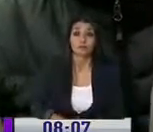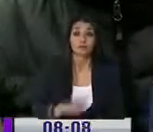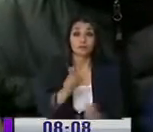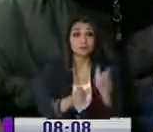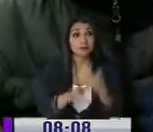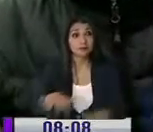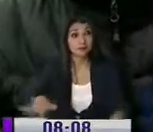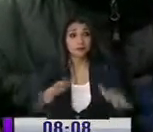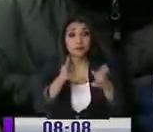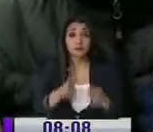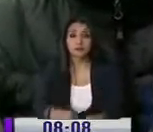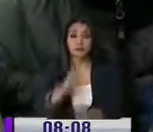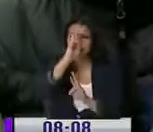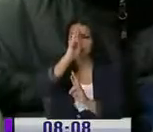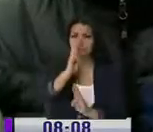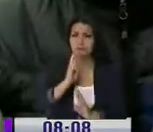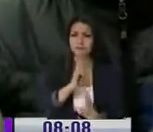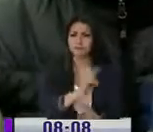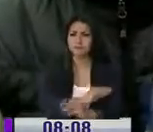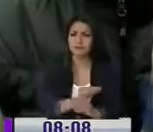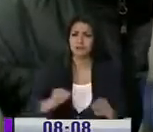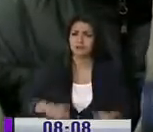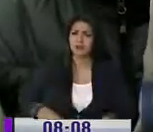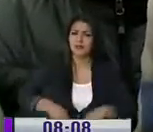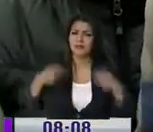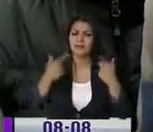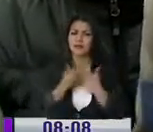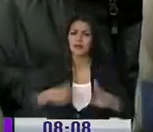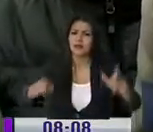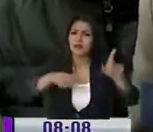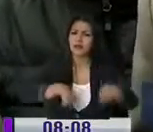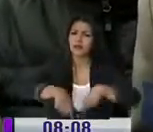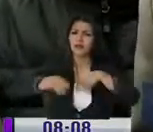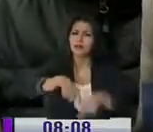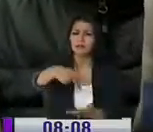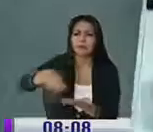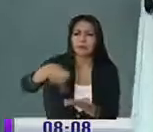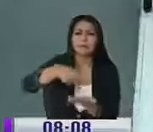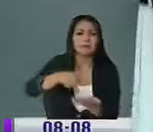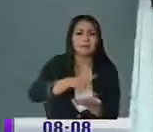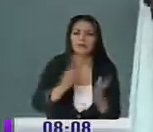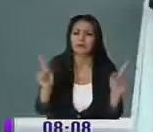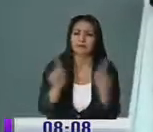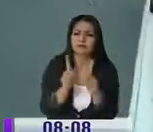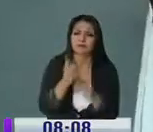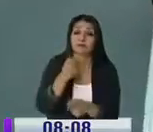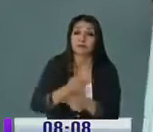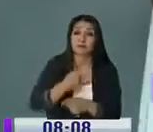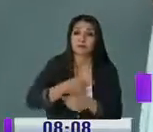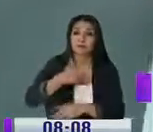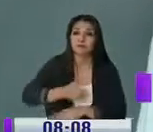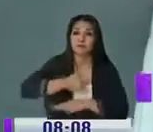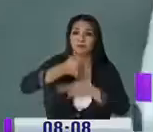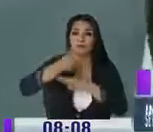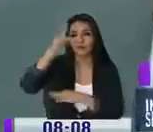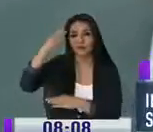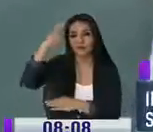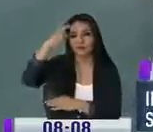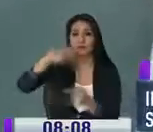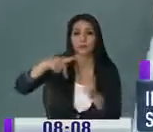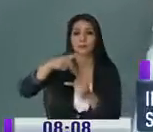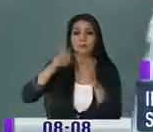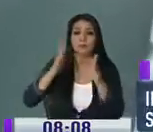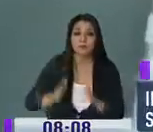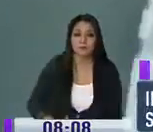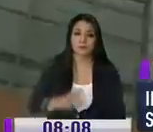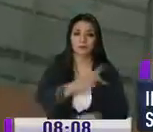seres humanos a vivir libre, en libre movilidad. Por esta razón, autoridades del gobierno provincial y